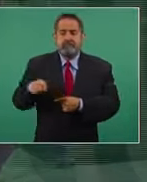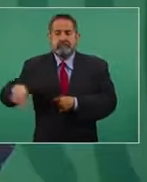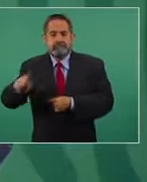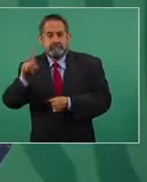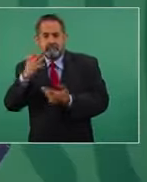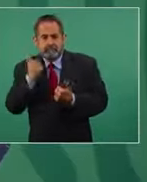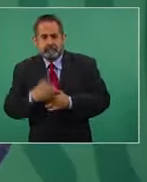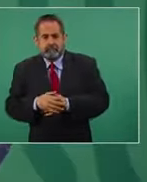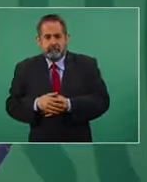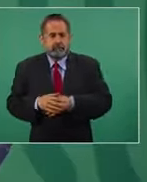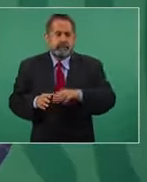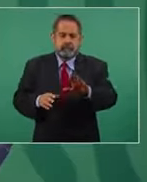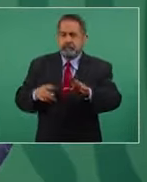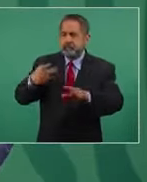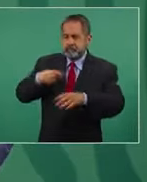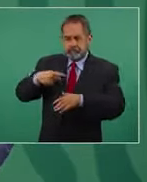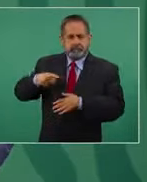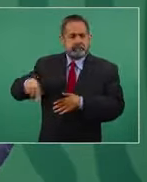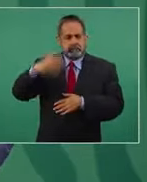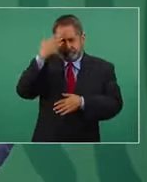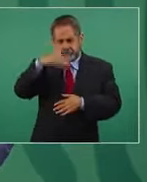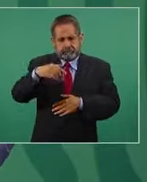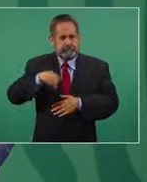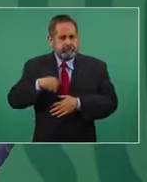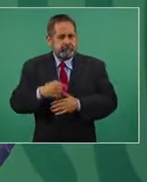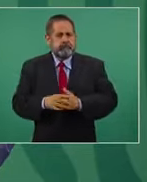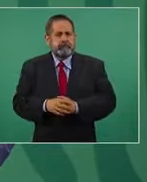sabe que nosotros